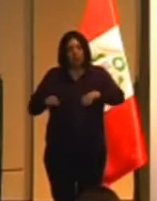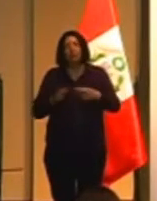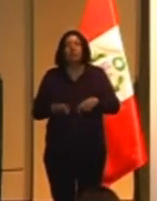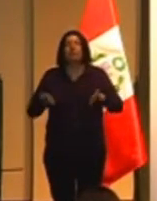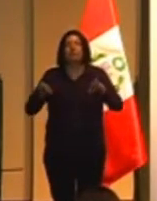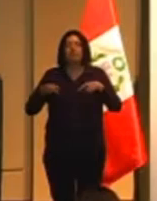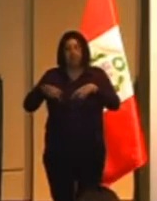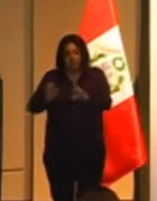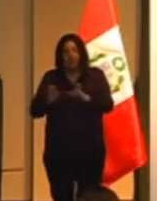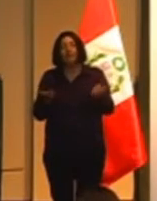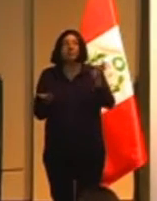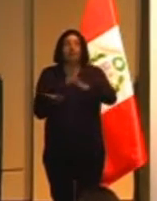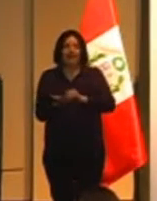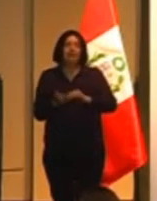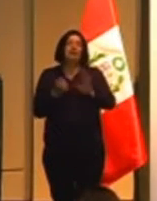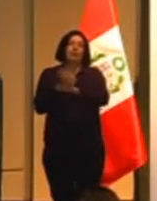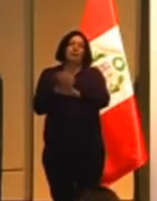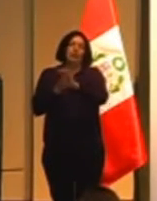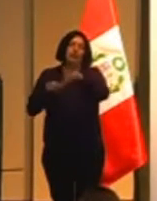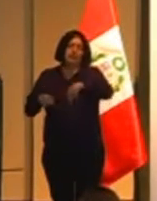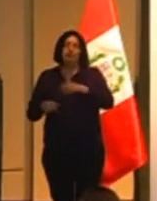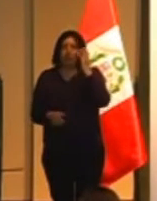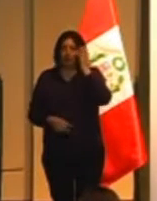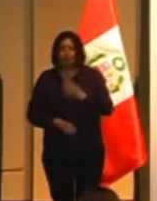tener todavía más seguridad en el distrito.